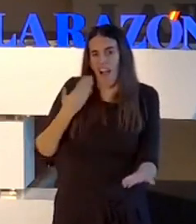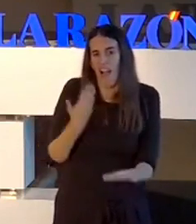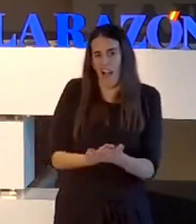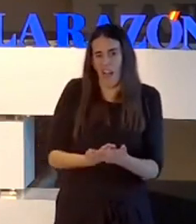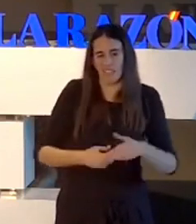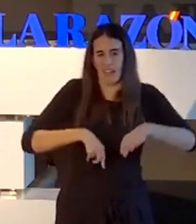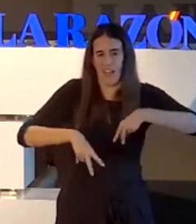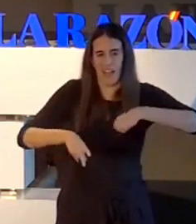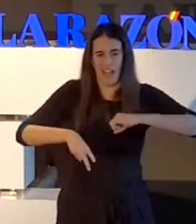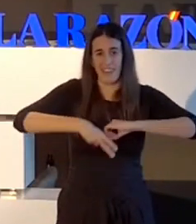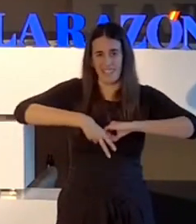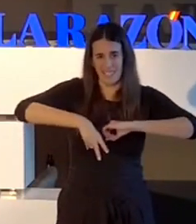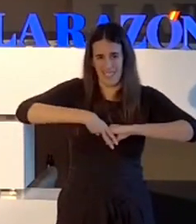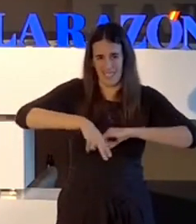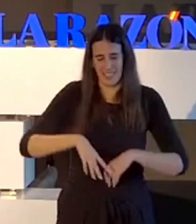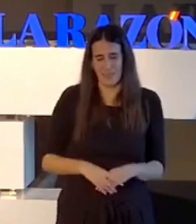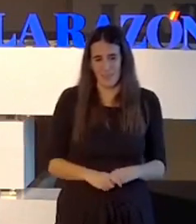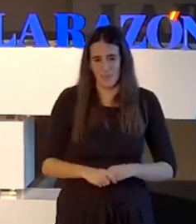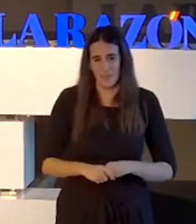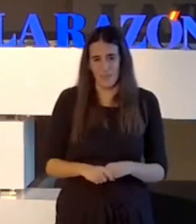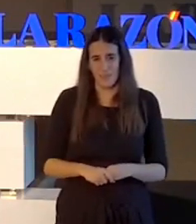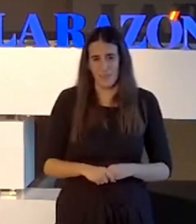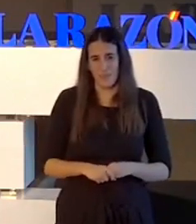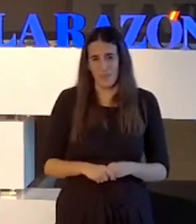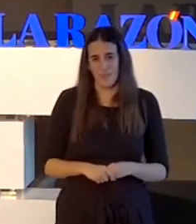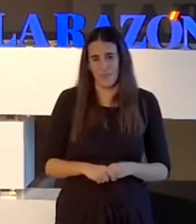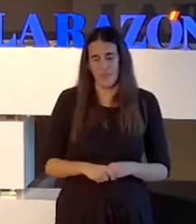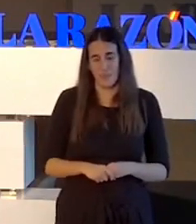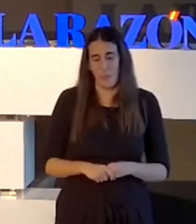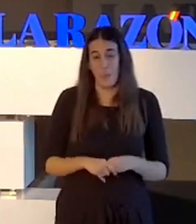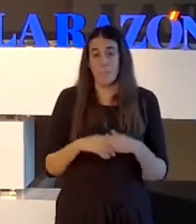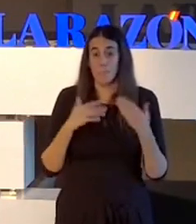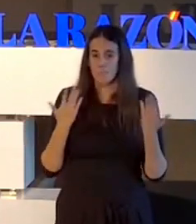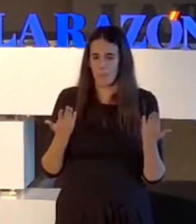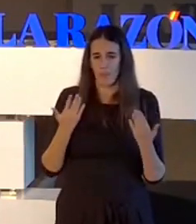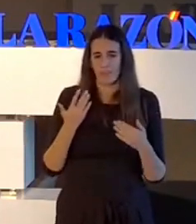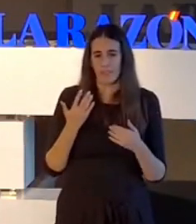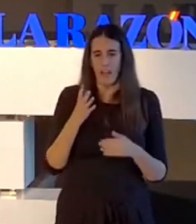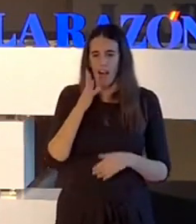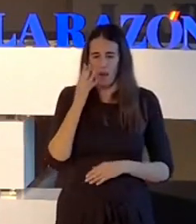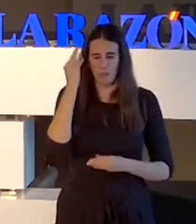anarquistas entonces lo que digo es en lugar de estar tan